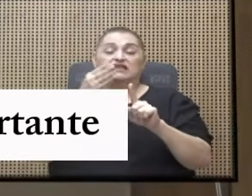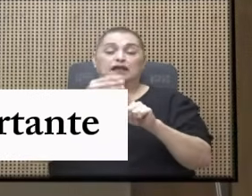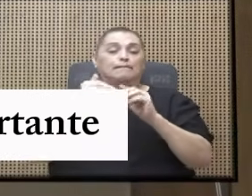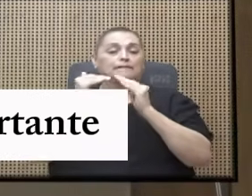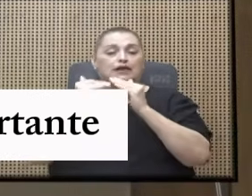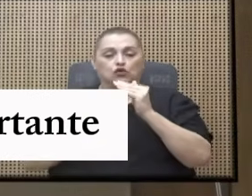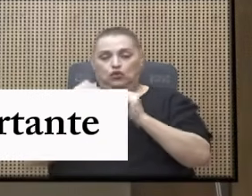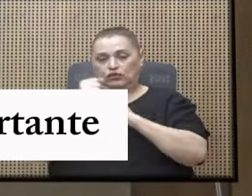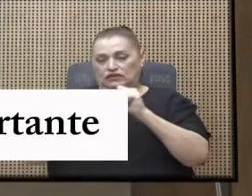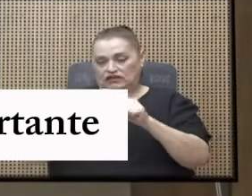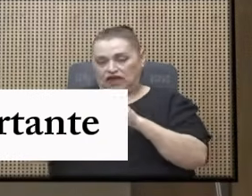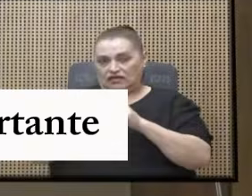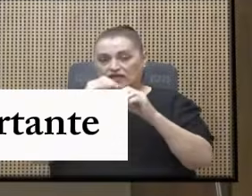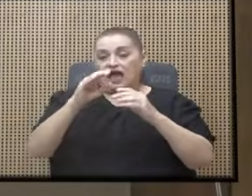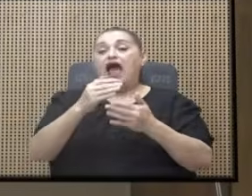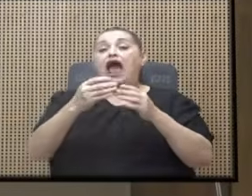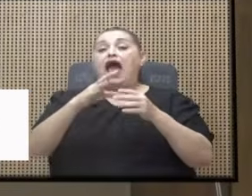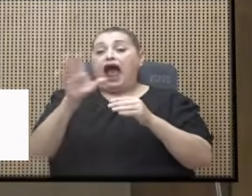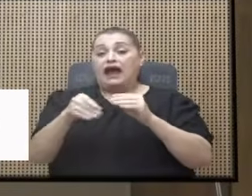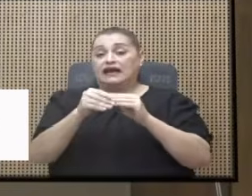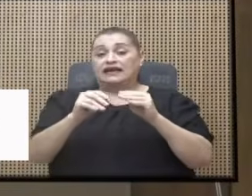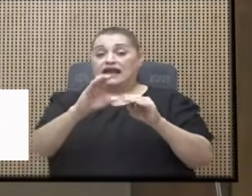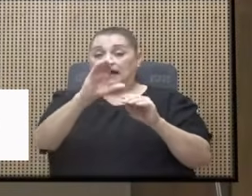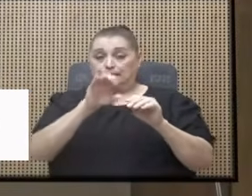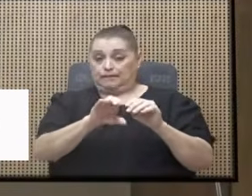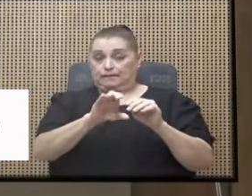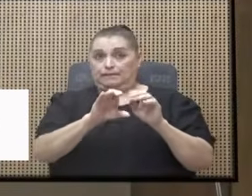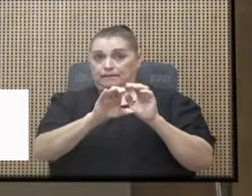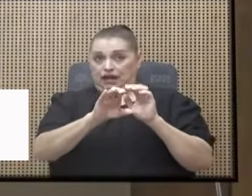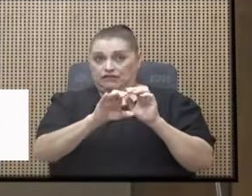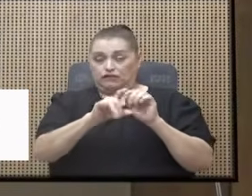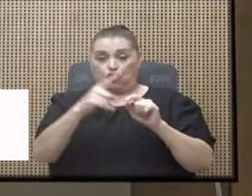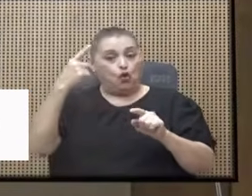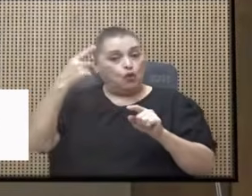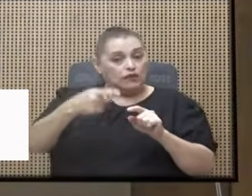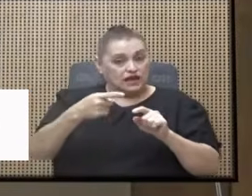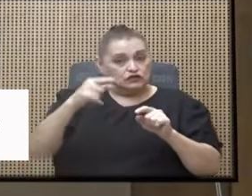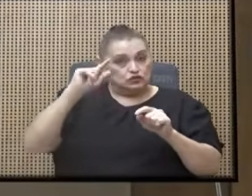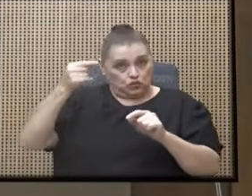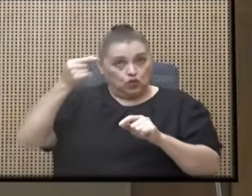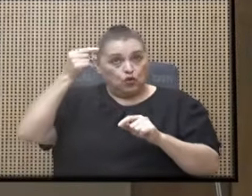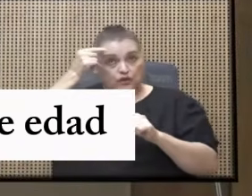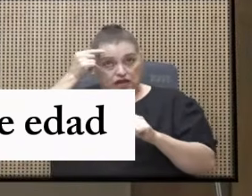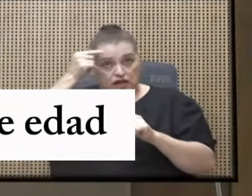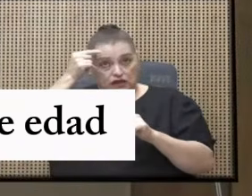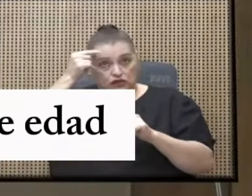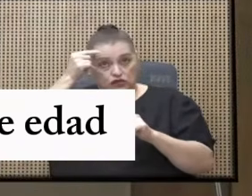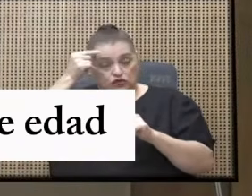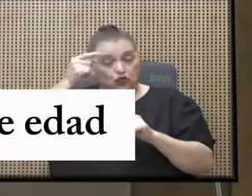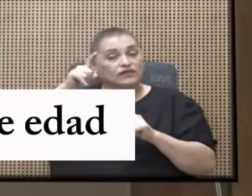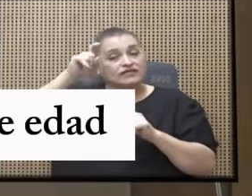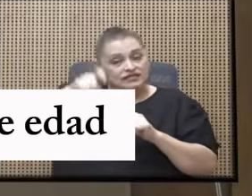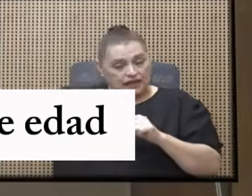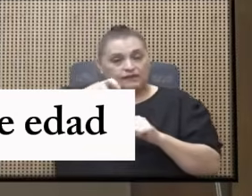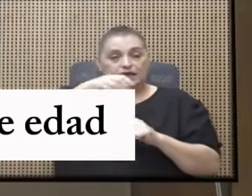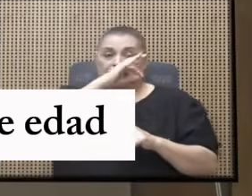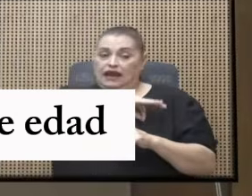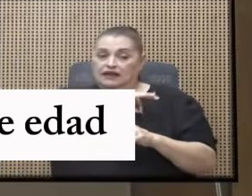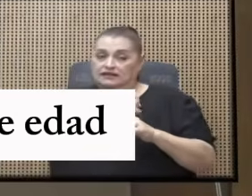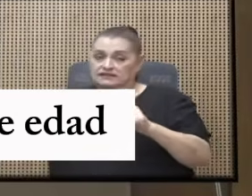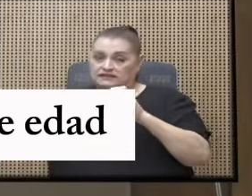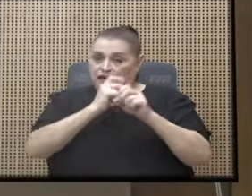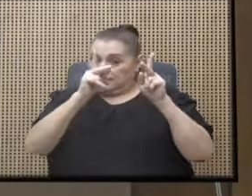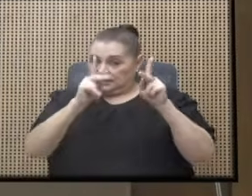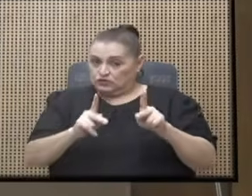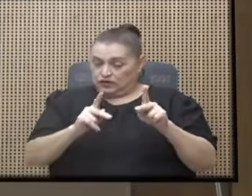segundo párrafo que nos parece también muy importante, y es la obligación del Estado. El Estado deberá garantizar a las personas